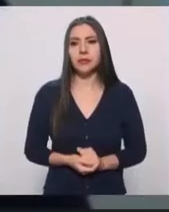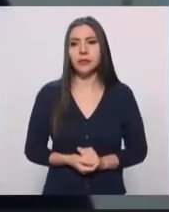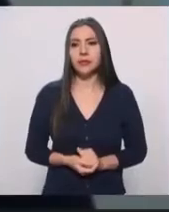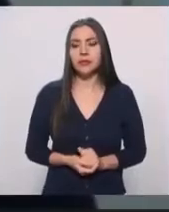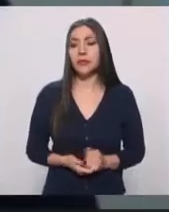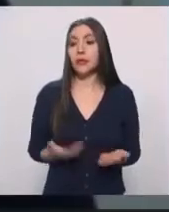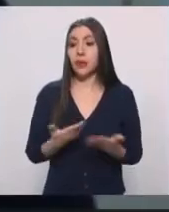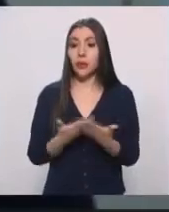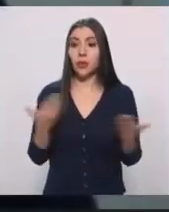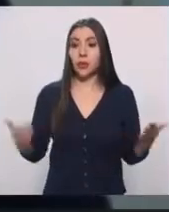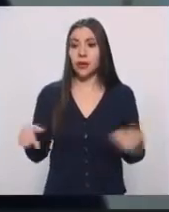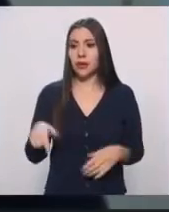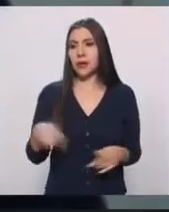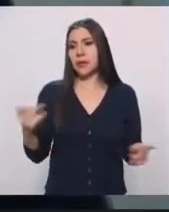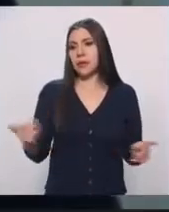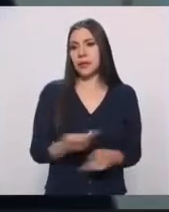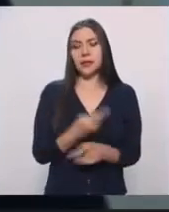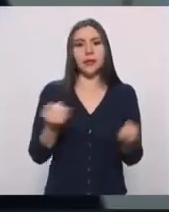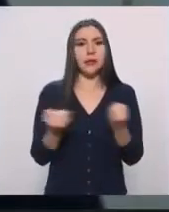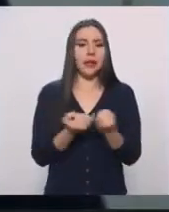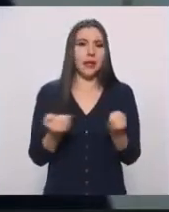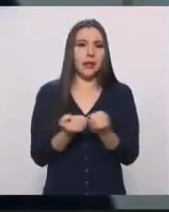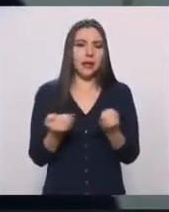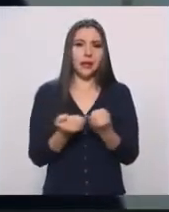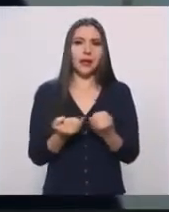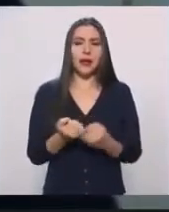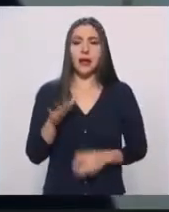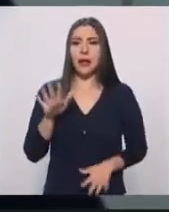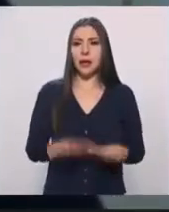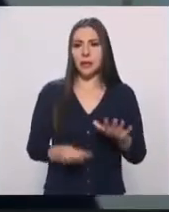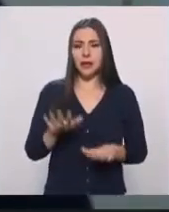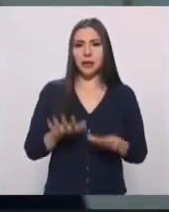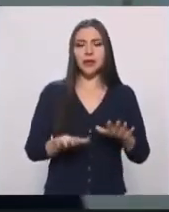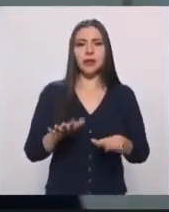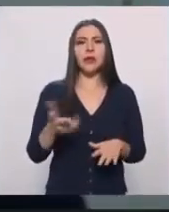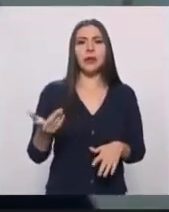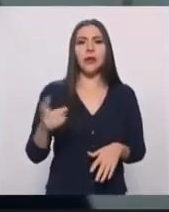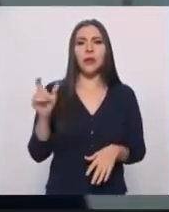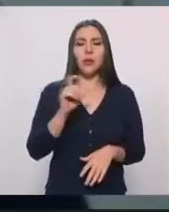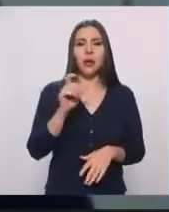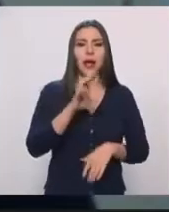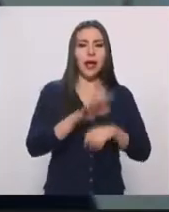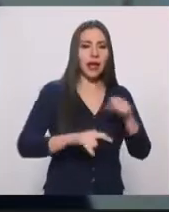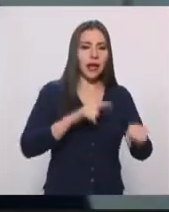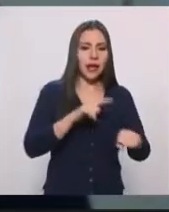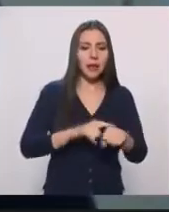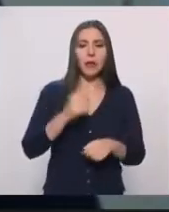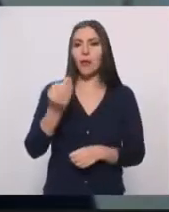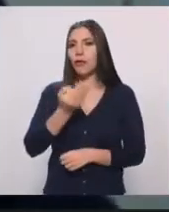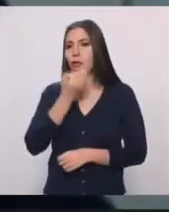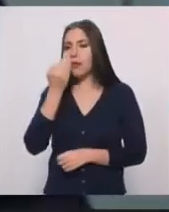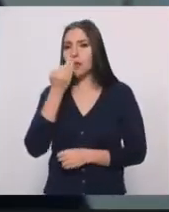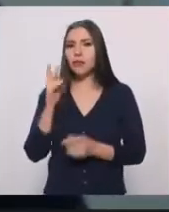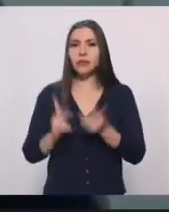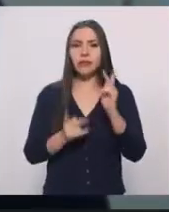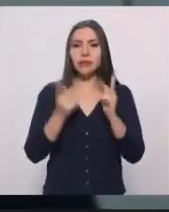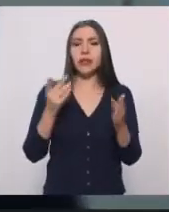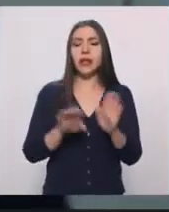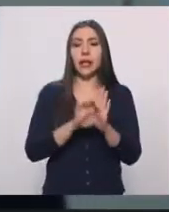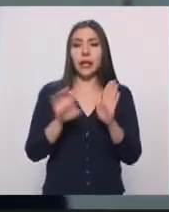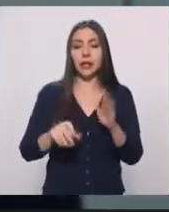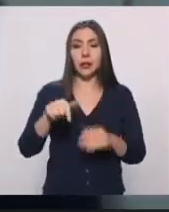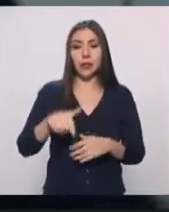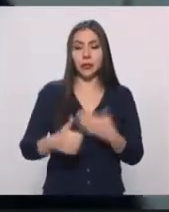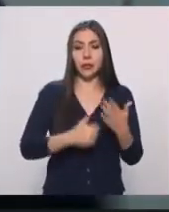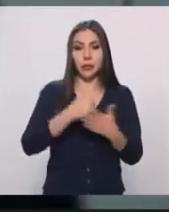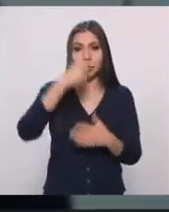esto pasa, por supuesto, también en las especies de flora y de fauna, ¿no? Y en términos de la flora, pues aquí en la Ciudad de México